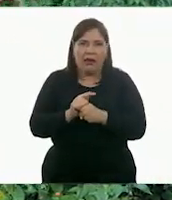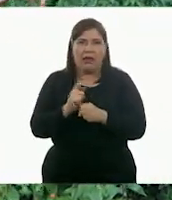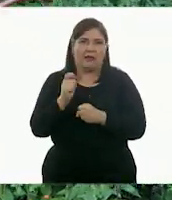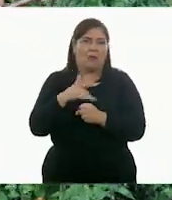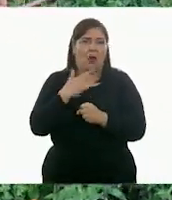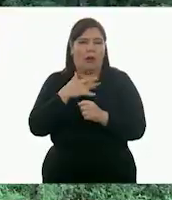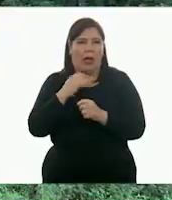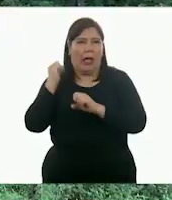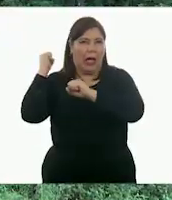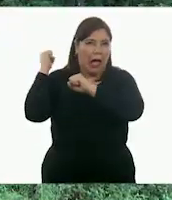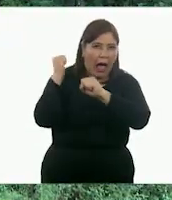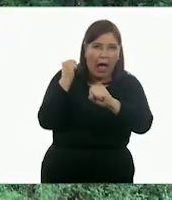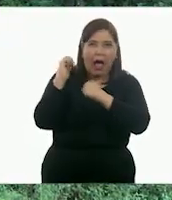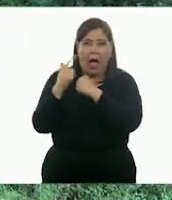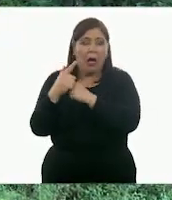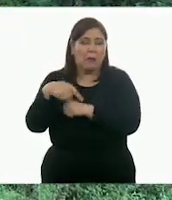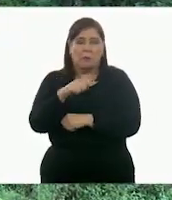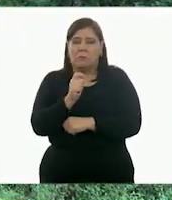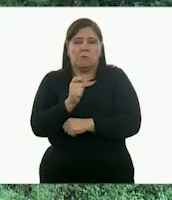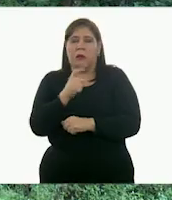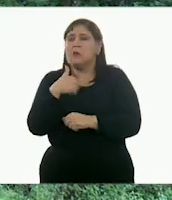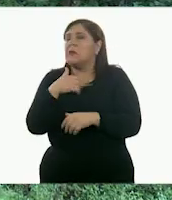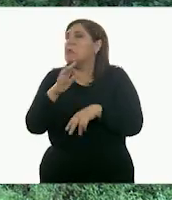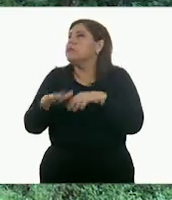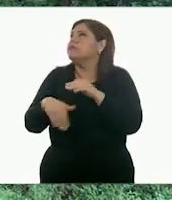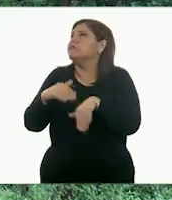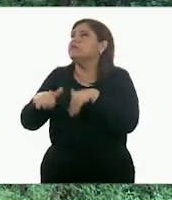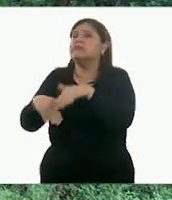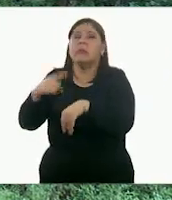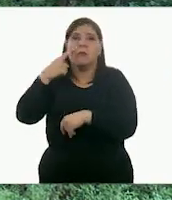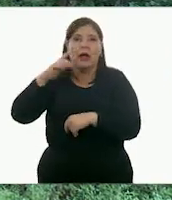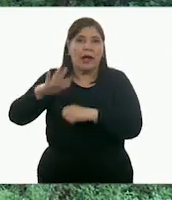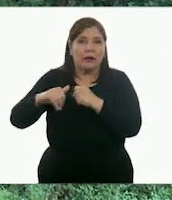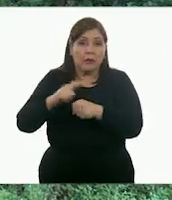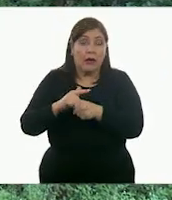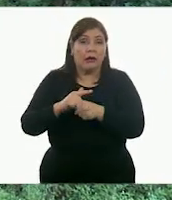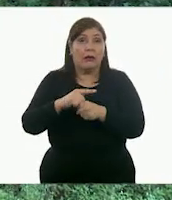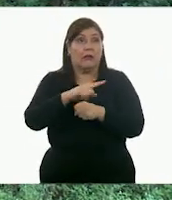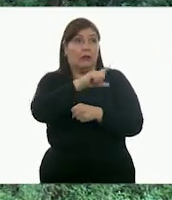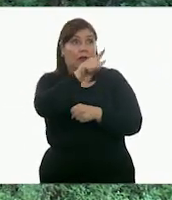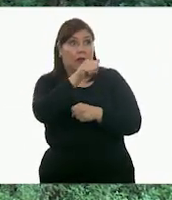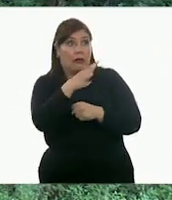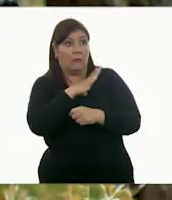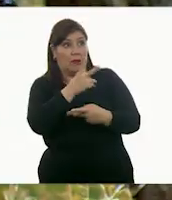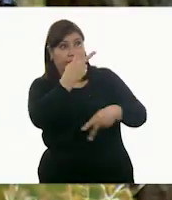sus armas y combatir a su nuevo depredador.